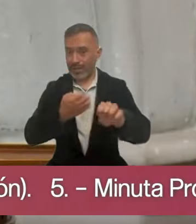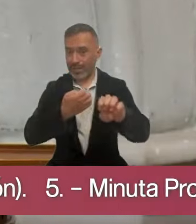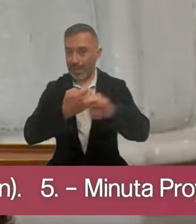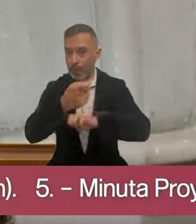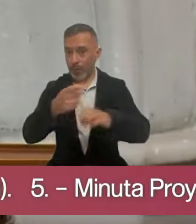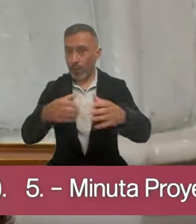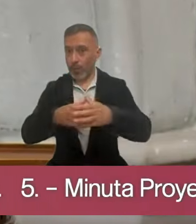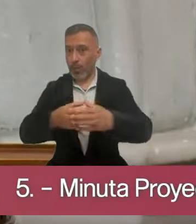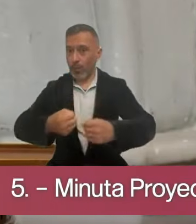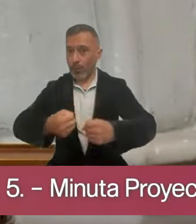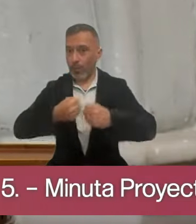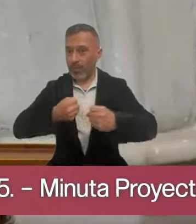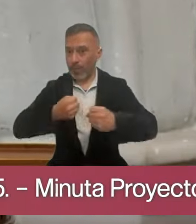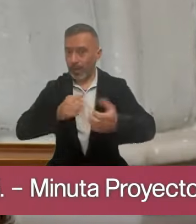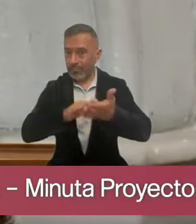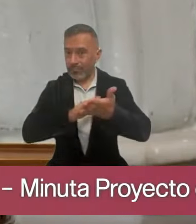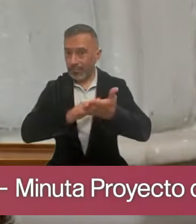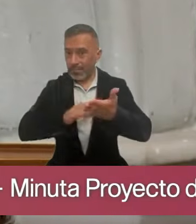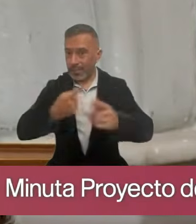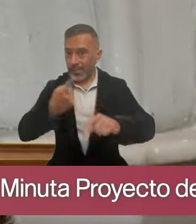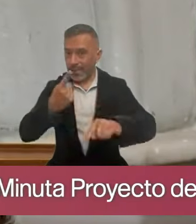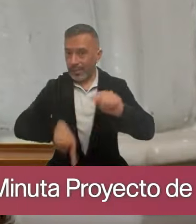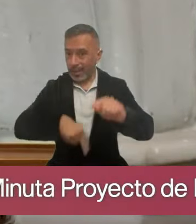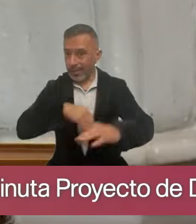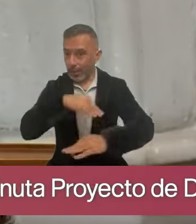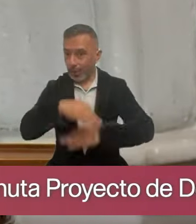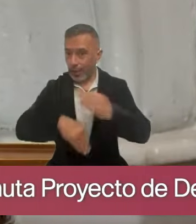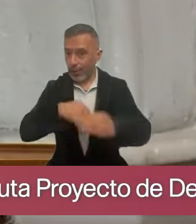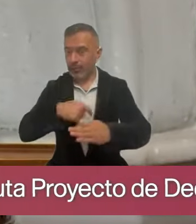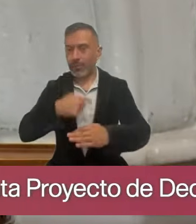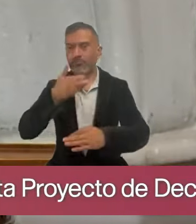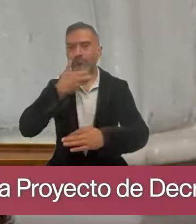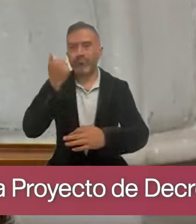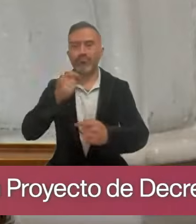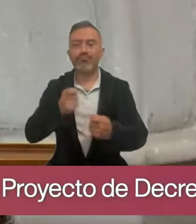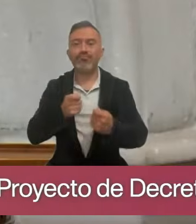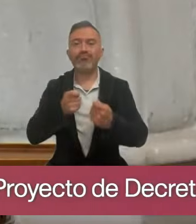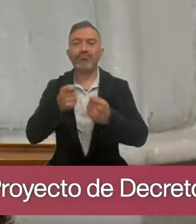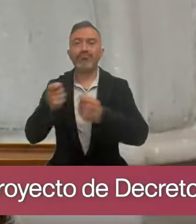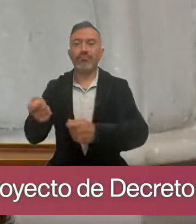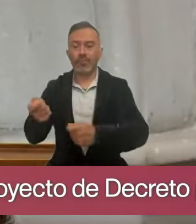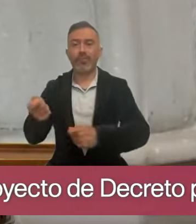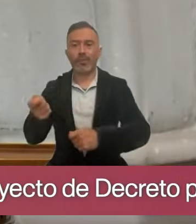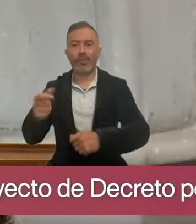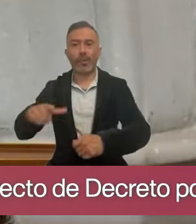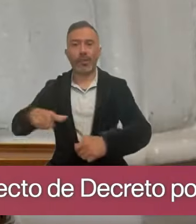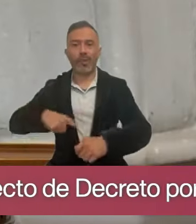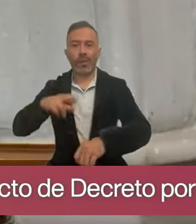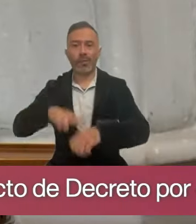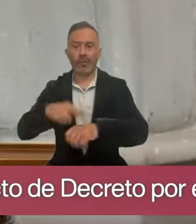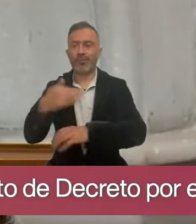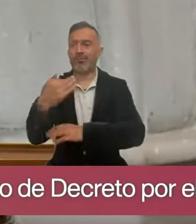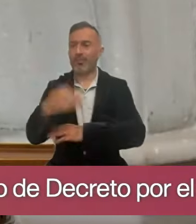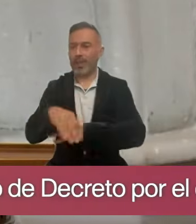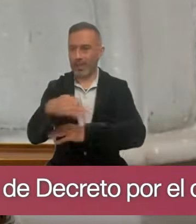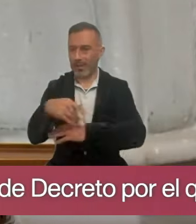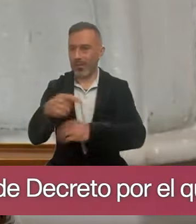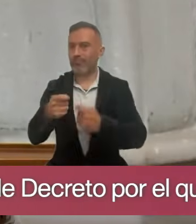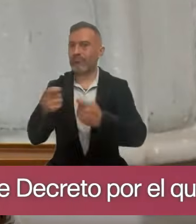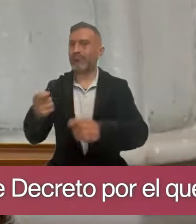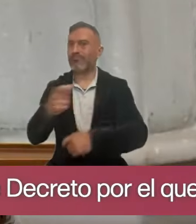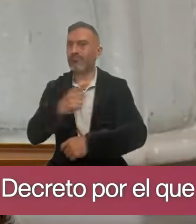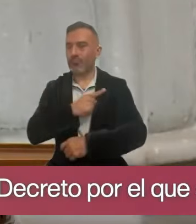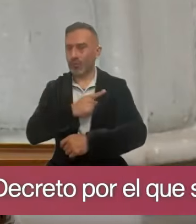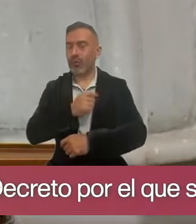federativa, que es, llegado el caso, de nombrarle a una persona titular del Poder Ejecutivo provisional, quien